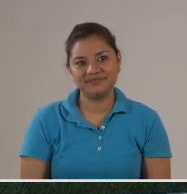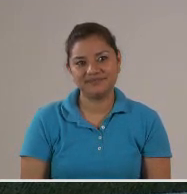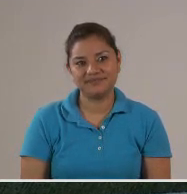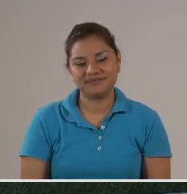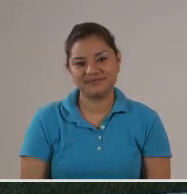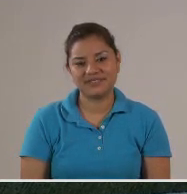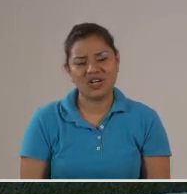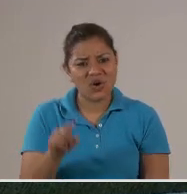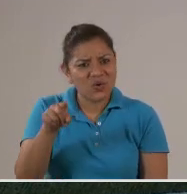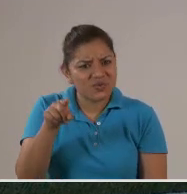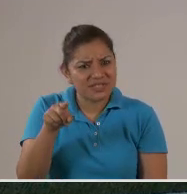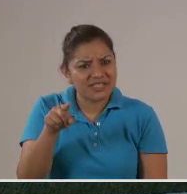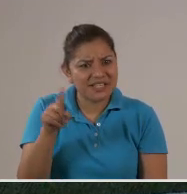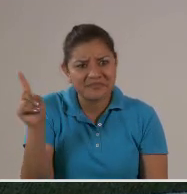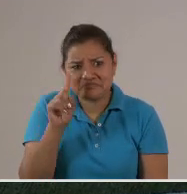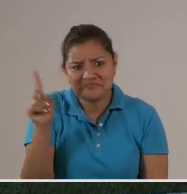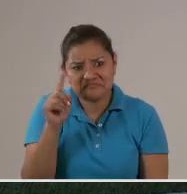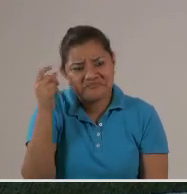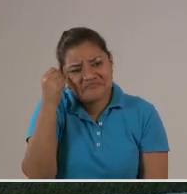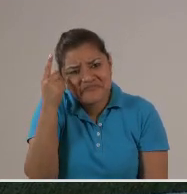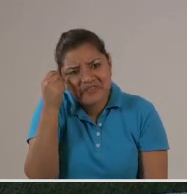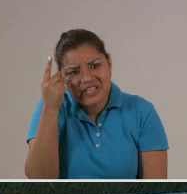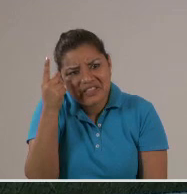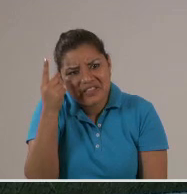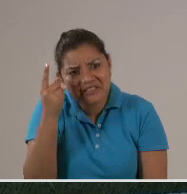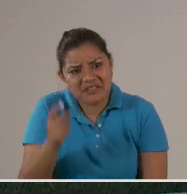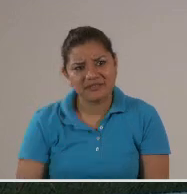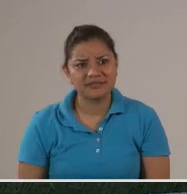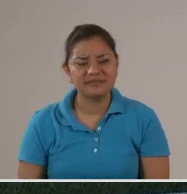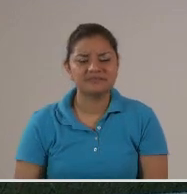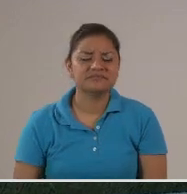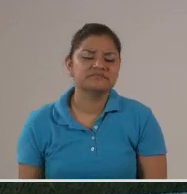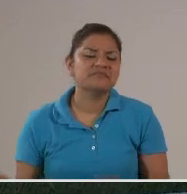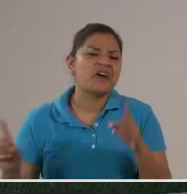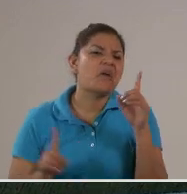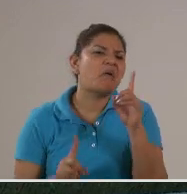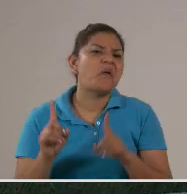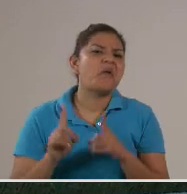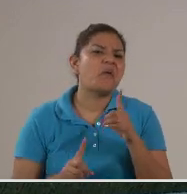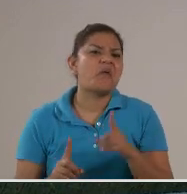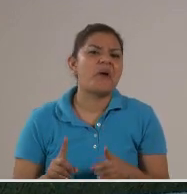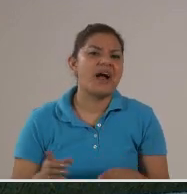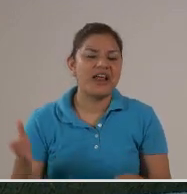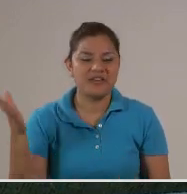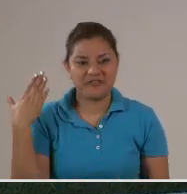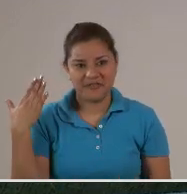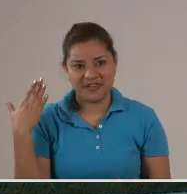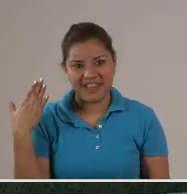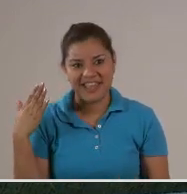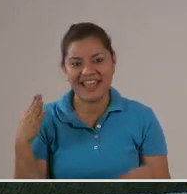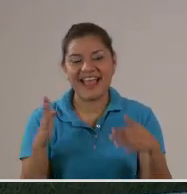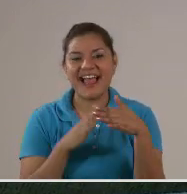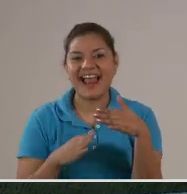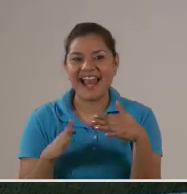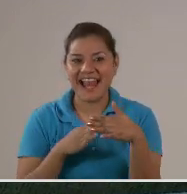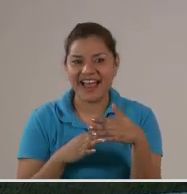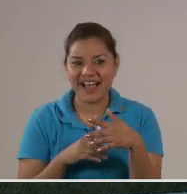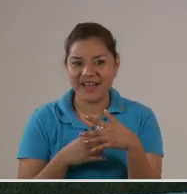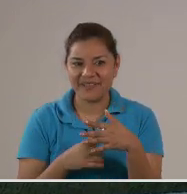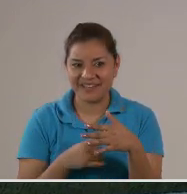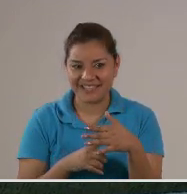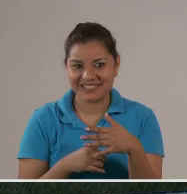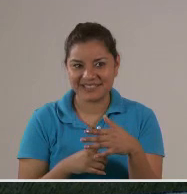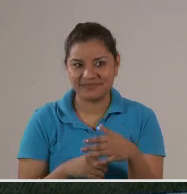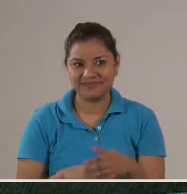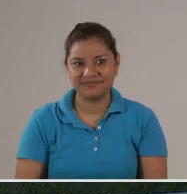usted no entendió o usted se entendió Cuál era el principio que le habían le habían introducido a